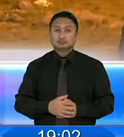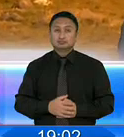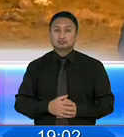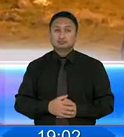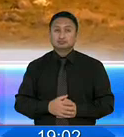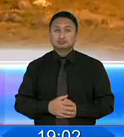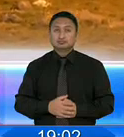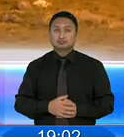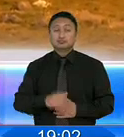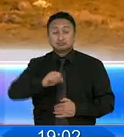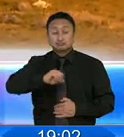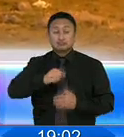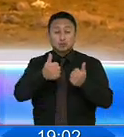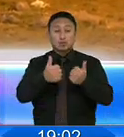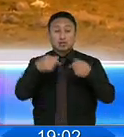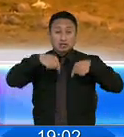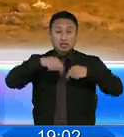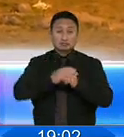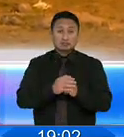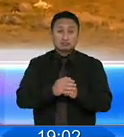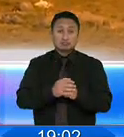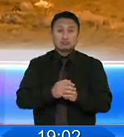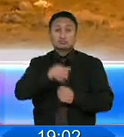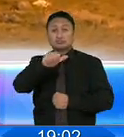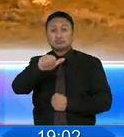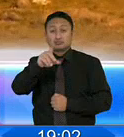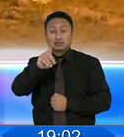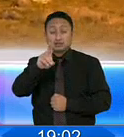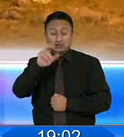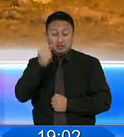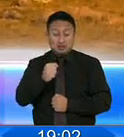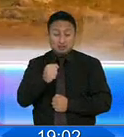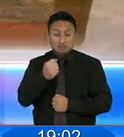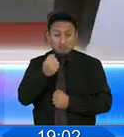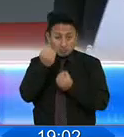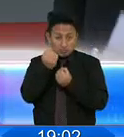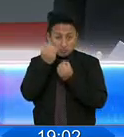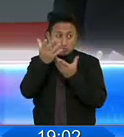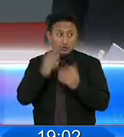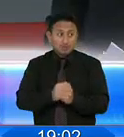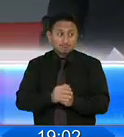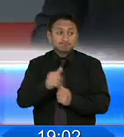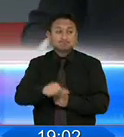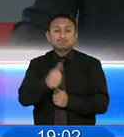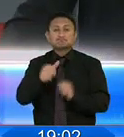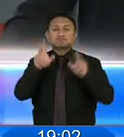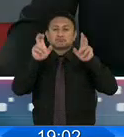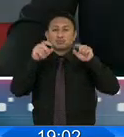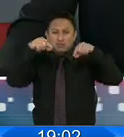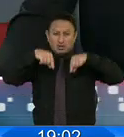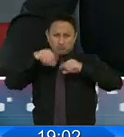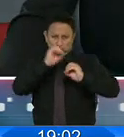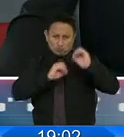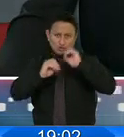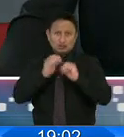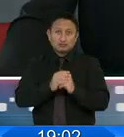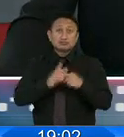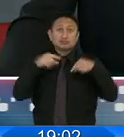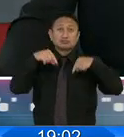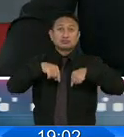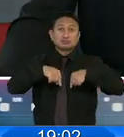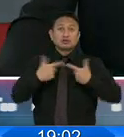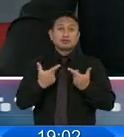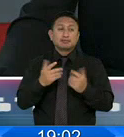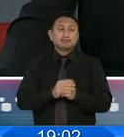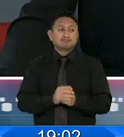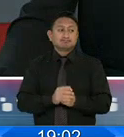Muy bien, María Fernández, esas fueron las palabras de Andrés Arauz. Entre otras de las observaciones también que pudimos realizar mientras estuvimos aquí, es que